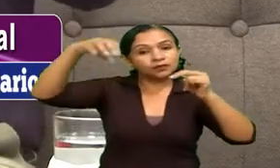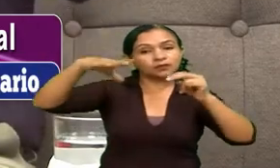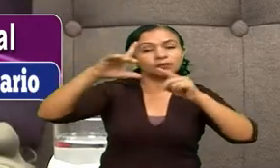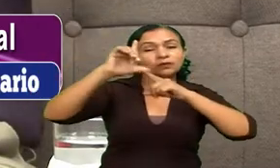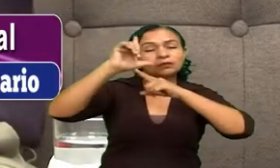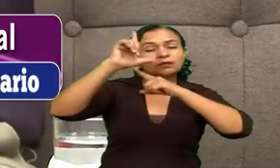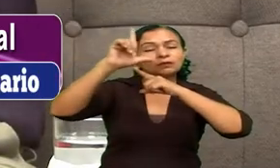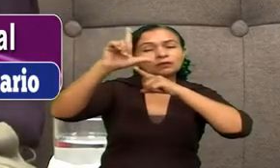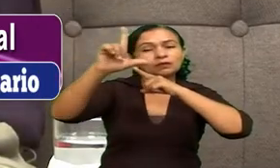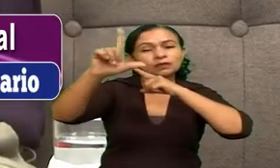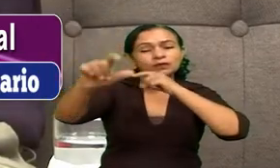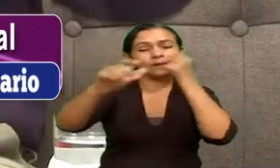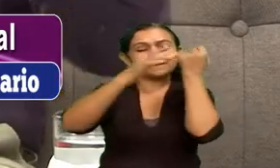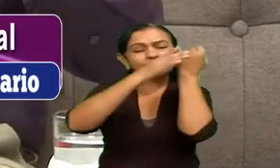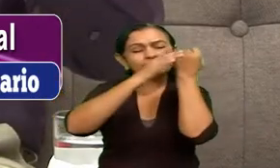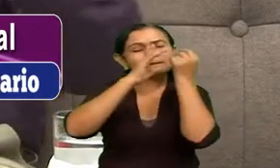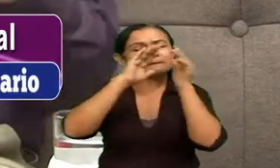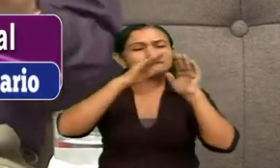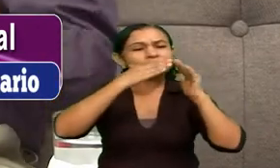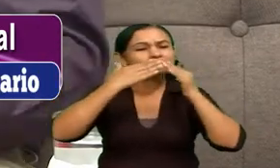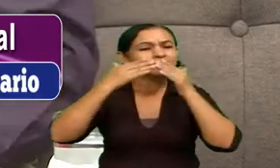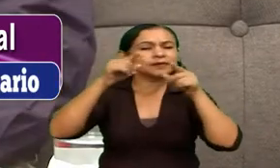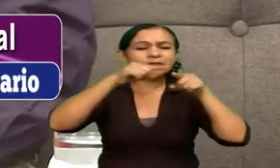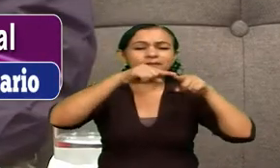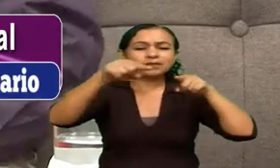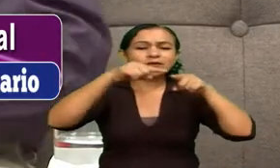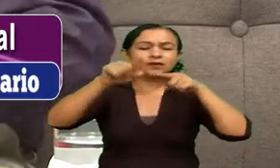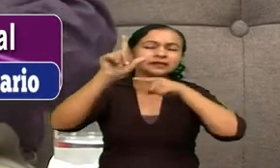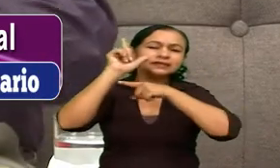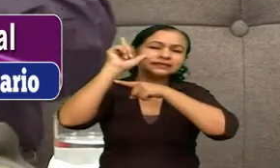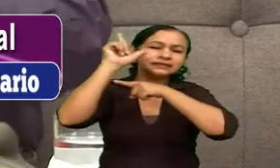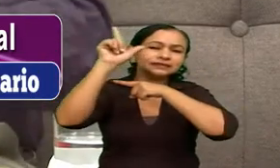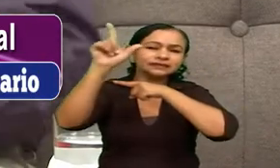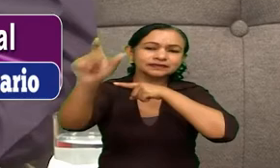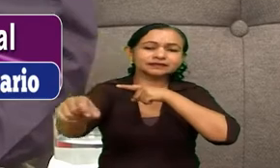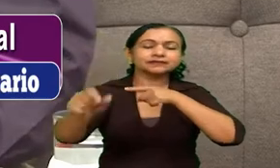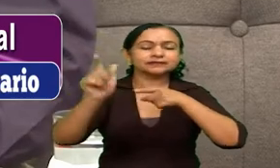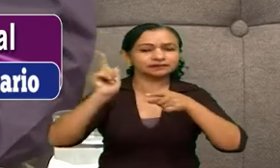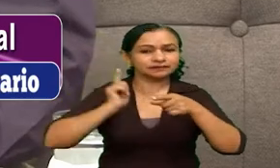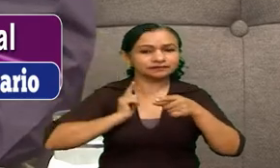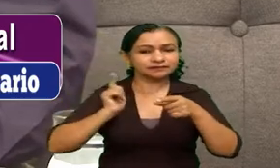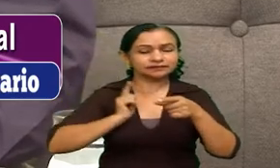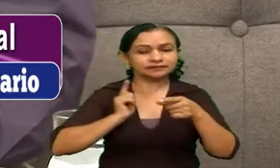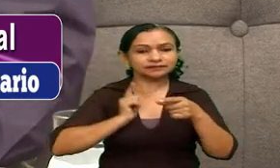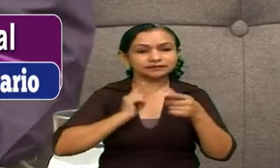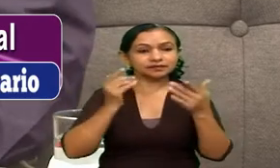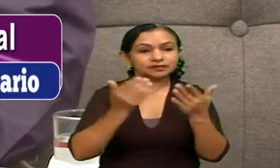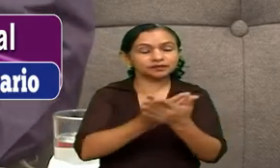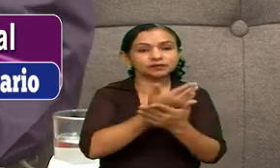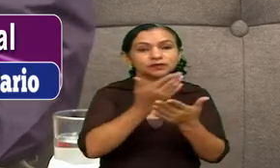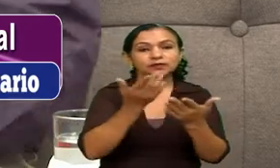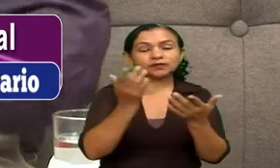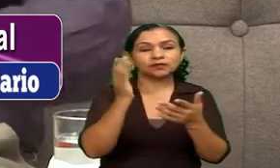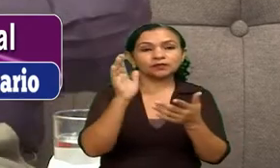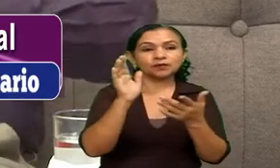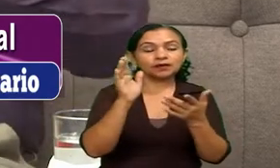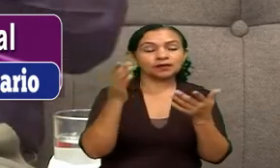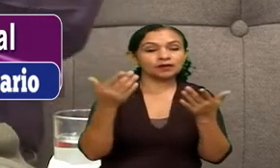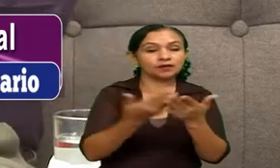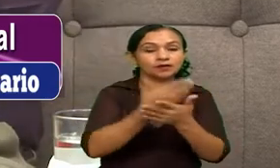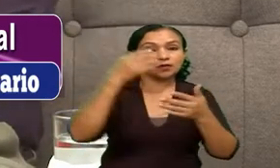comunidades cada vez que están más alejadas, como también llegar a los puntos donde tenemos fuentes renovables para